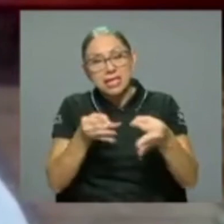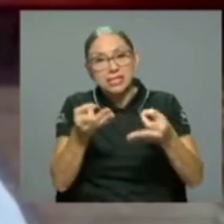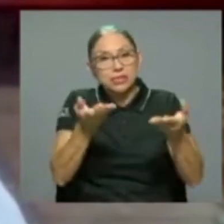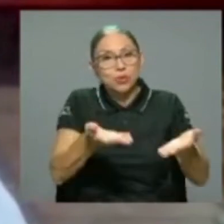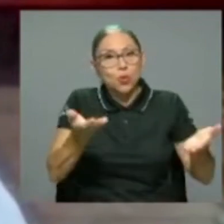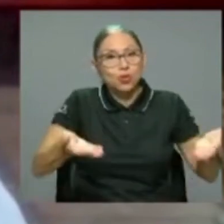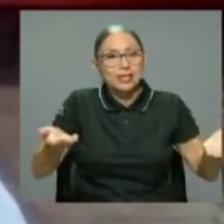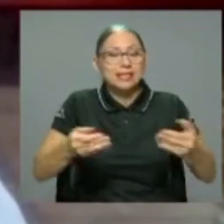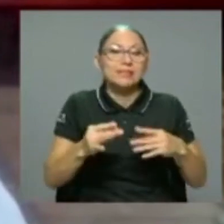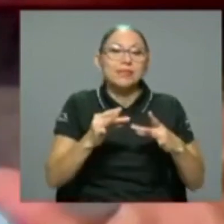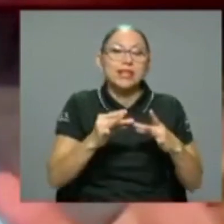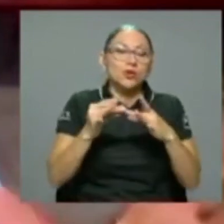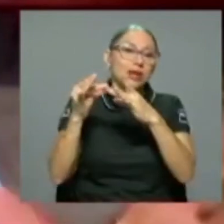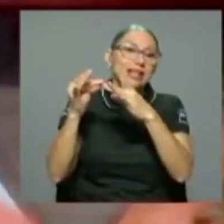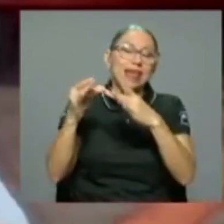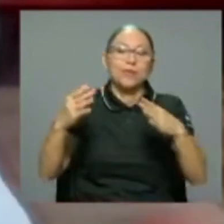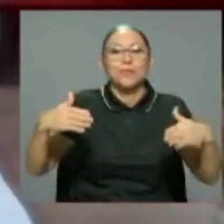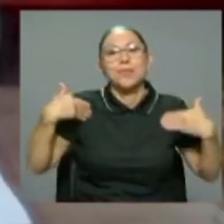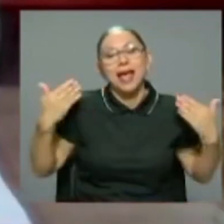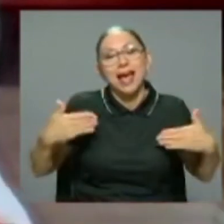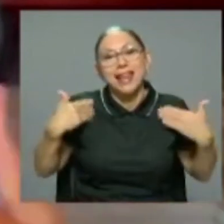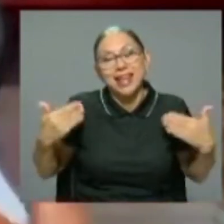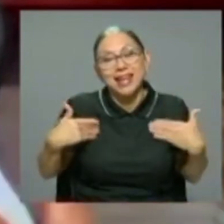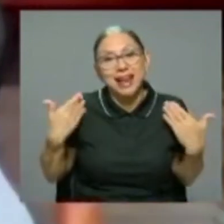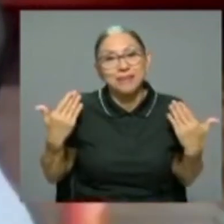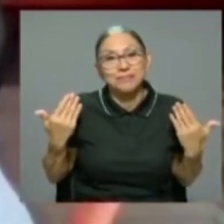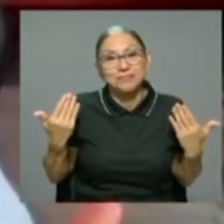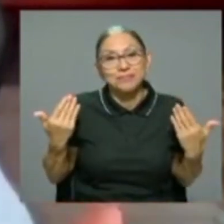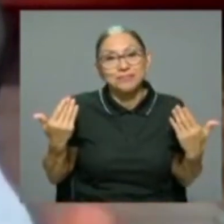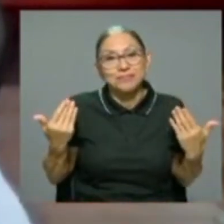sobre todo me alegra